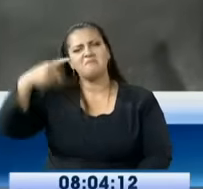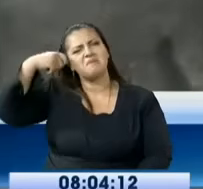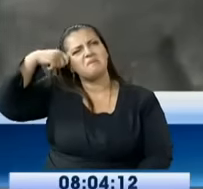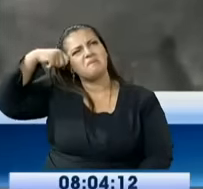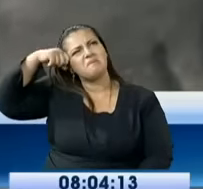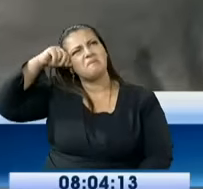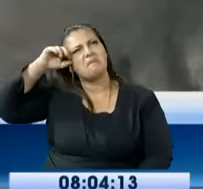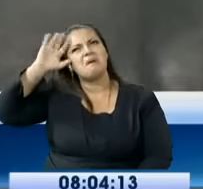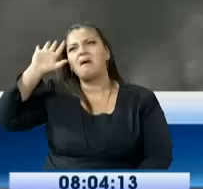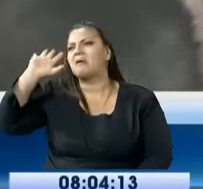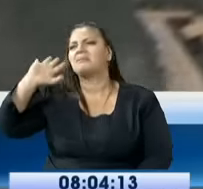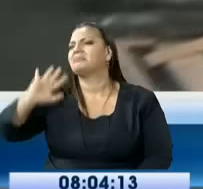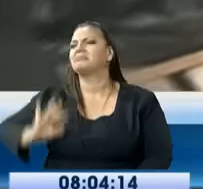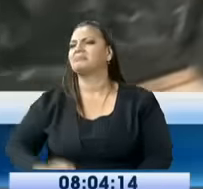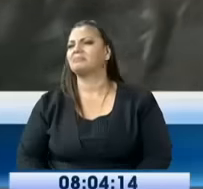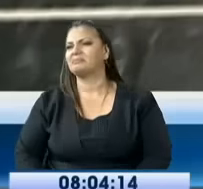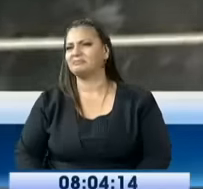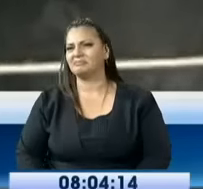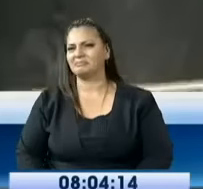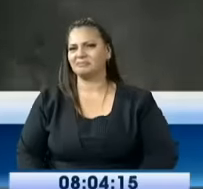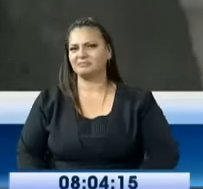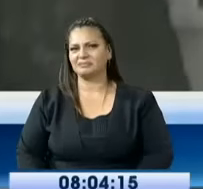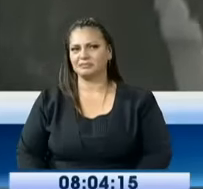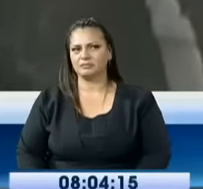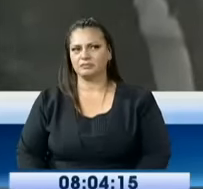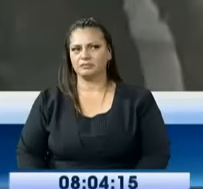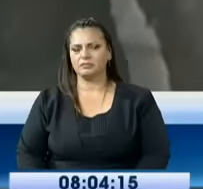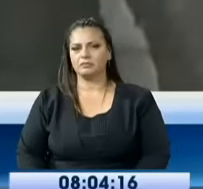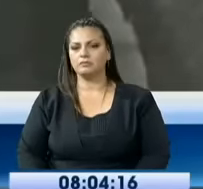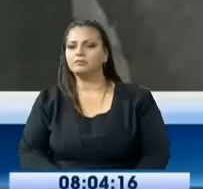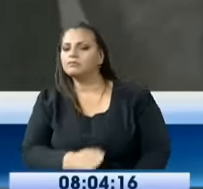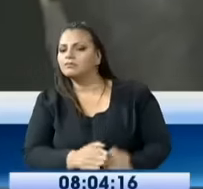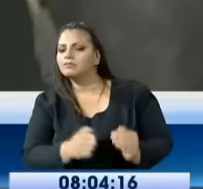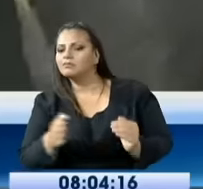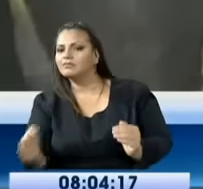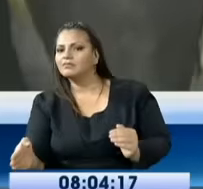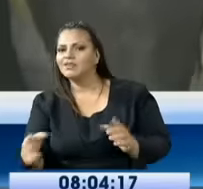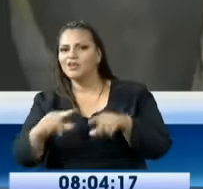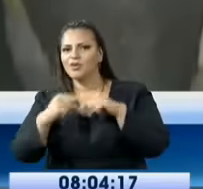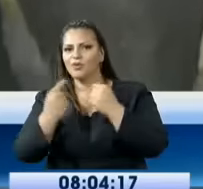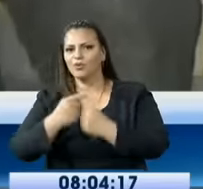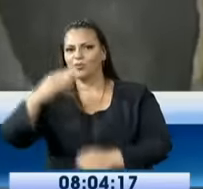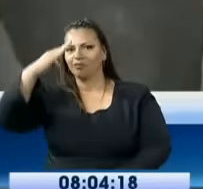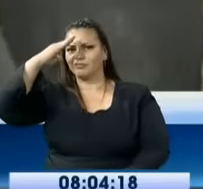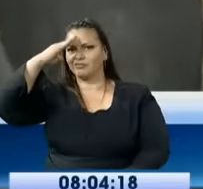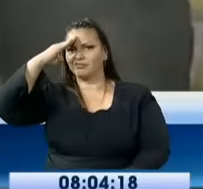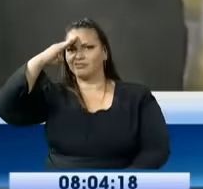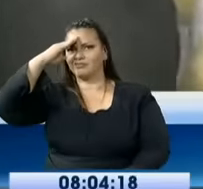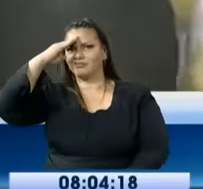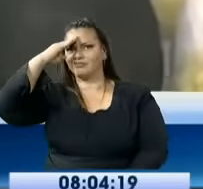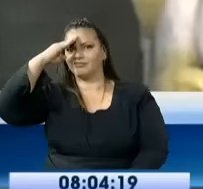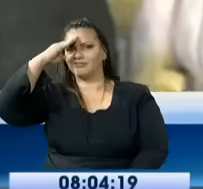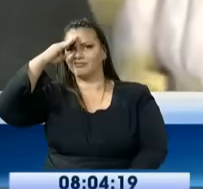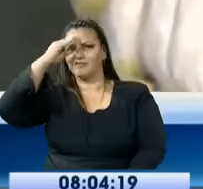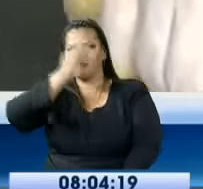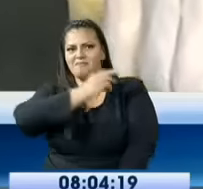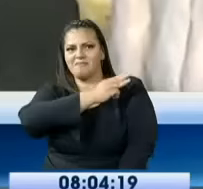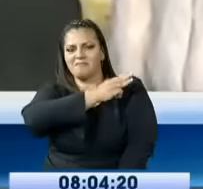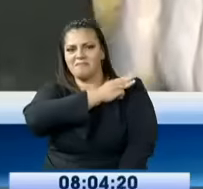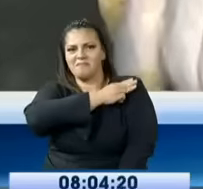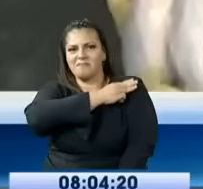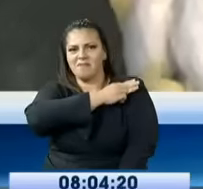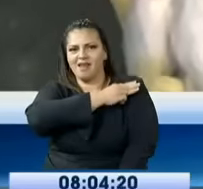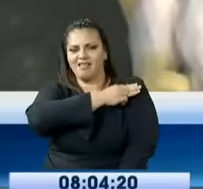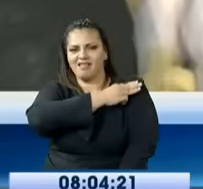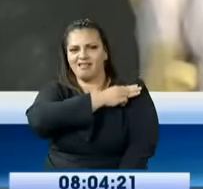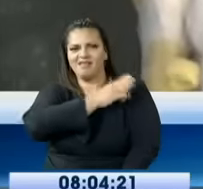mía. Tengo entendido que ustedes durante todo el año, al lado, están en cambio un grupo de marineros. Sí, estos son marineros, sí. Pero